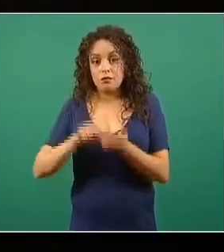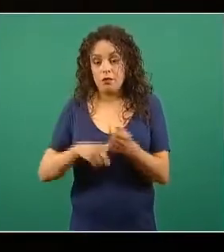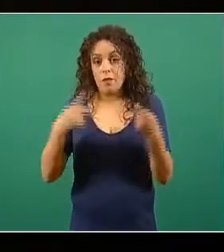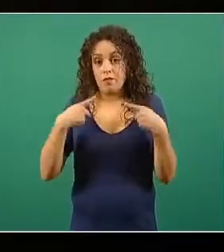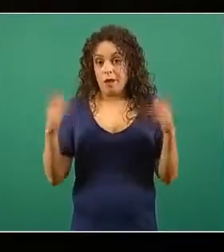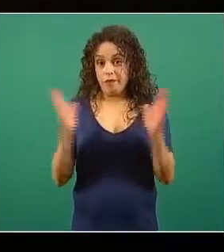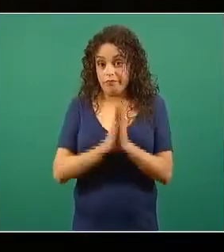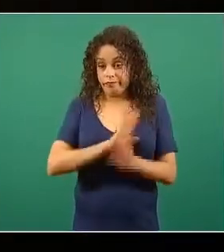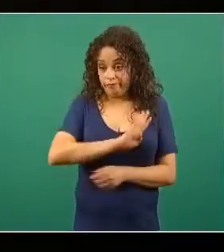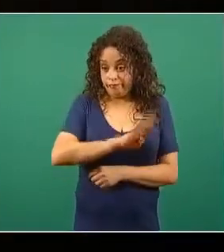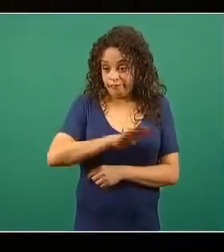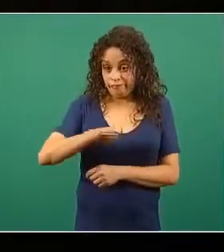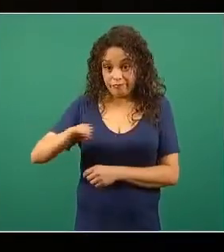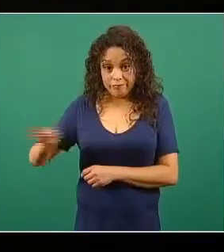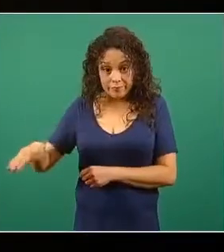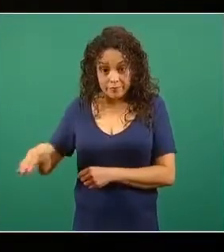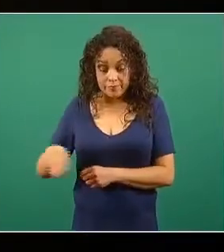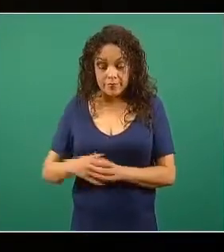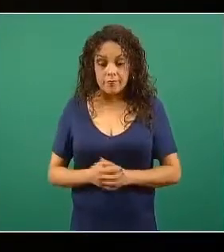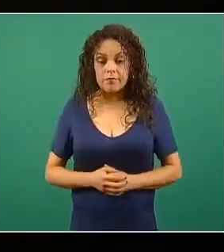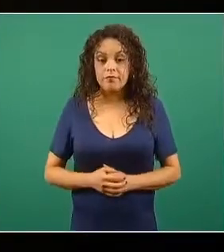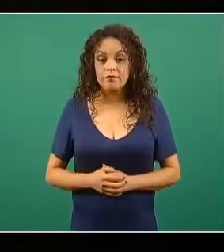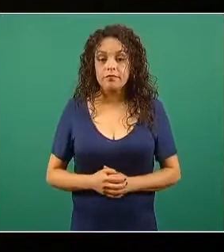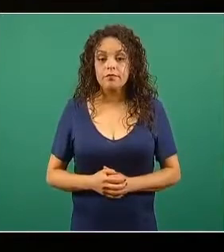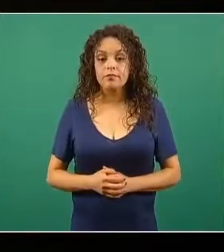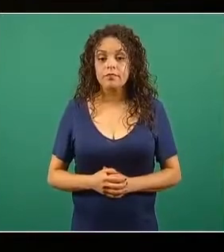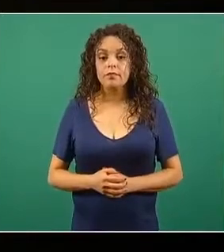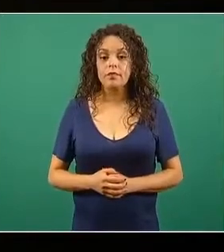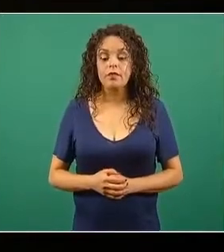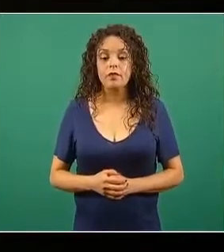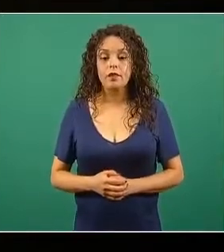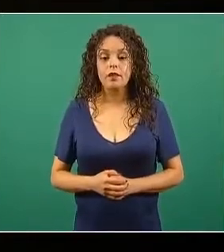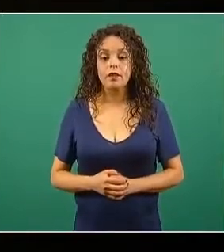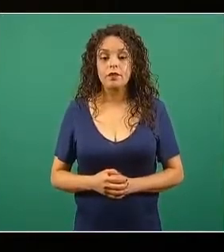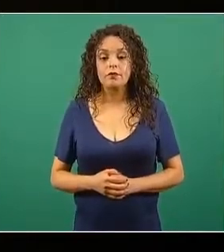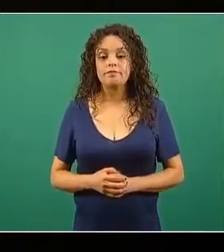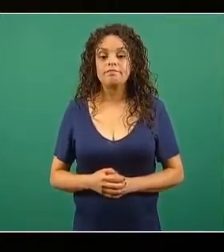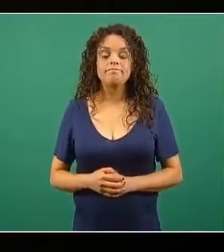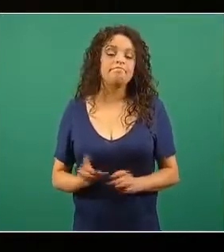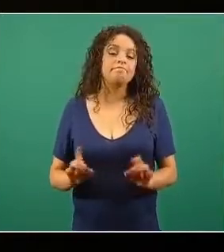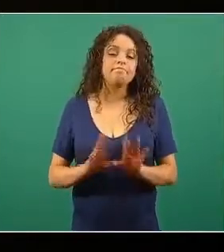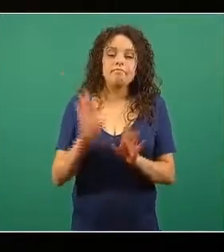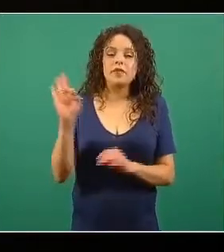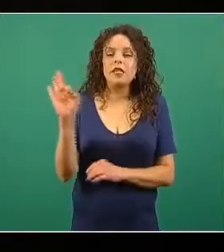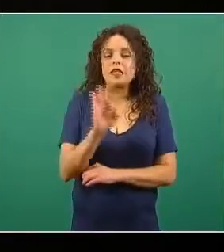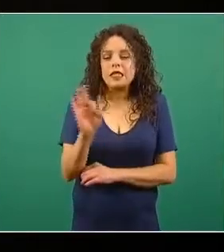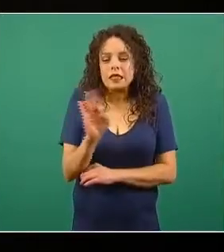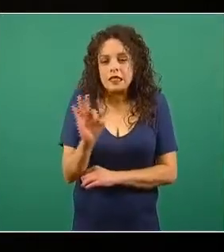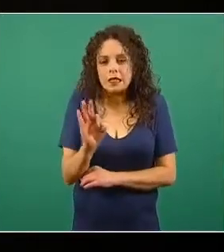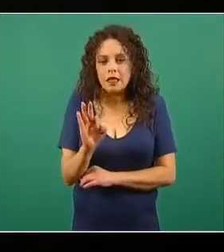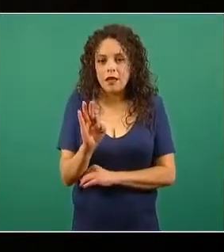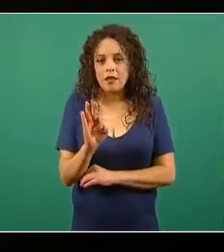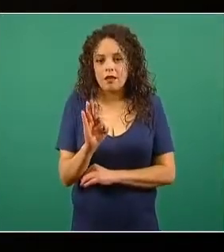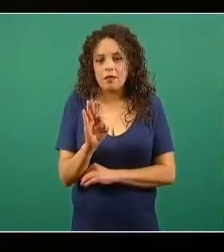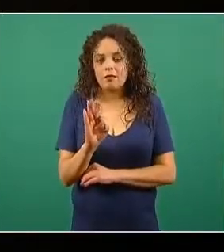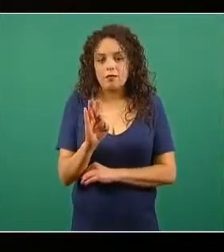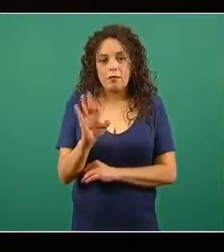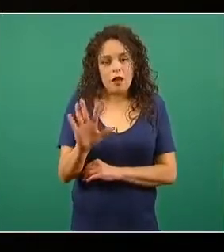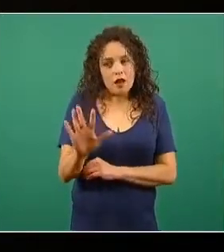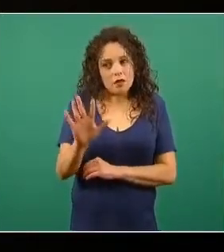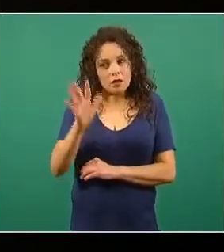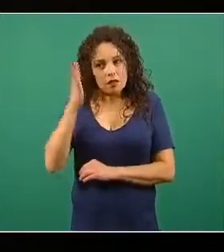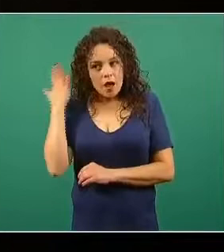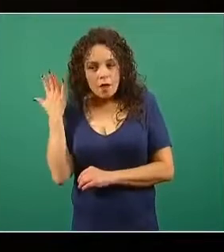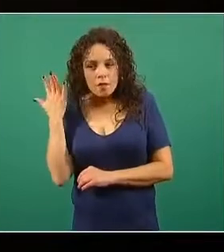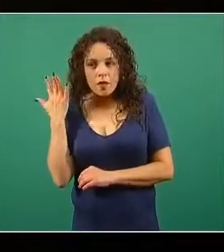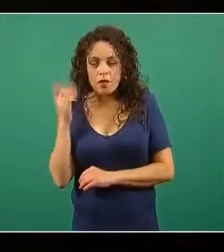global, si hay un enfrentamiento, digamos, rápido e importante